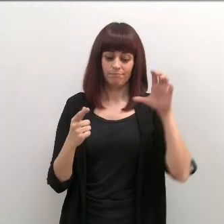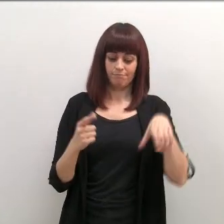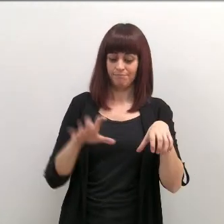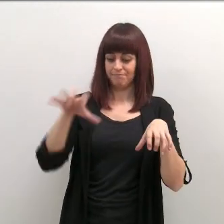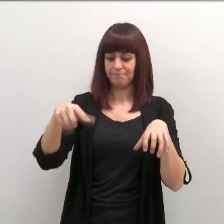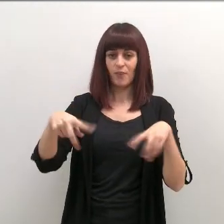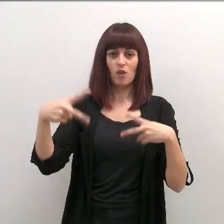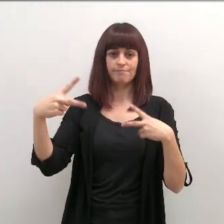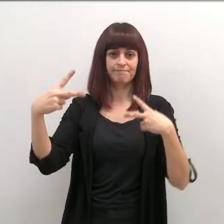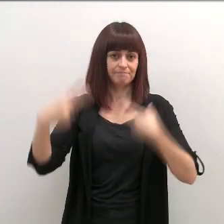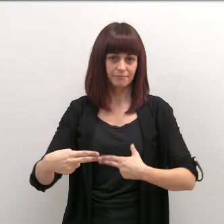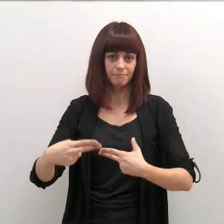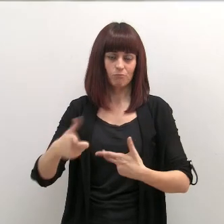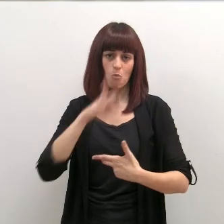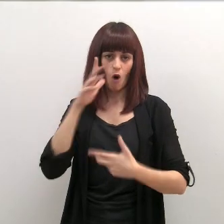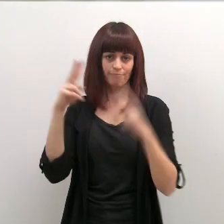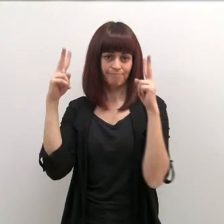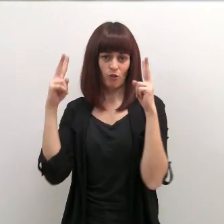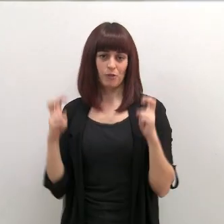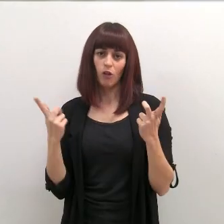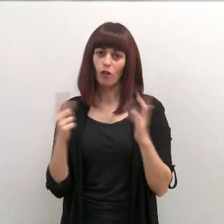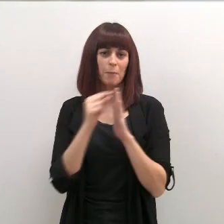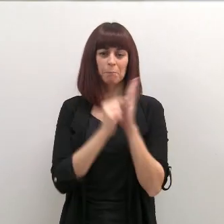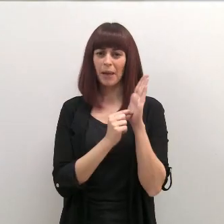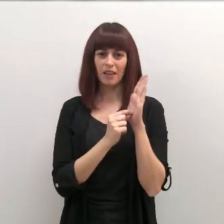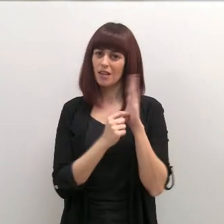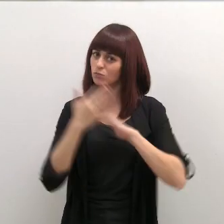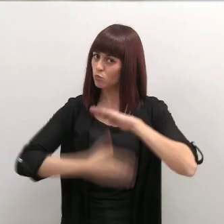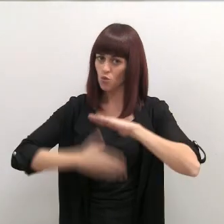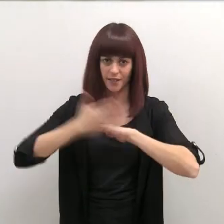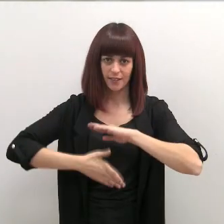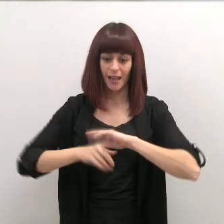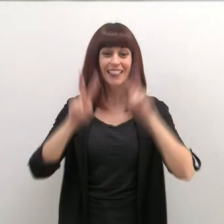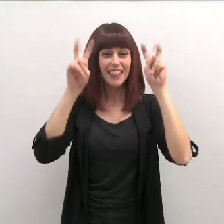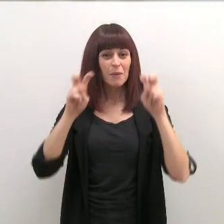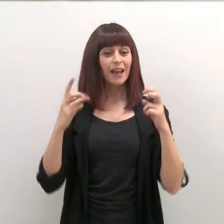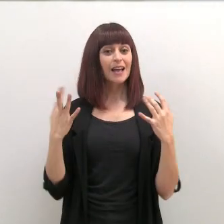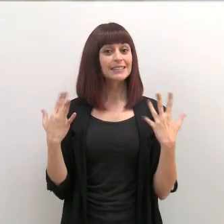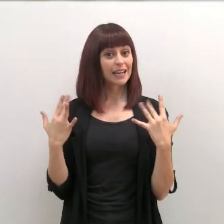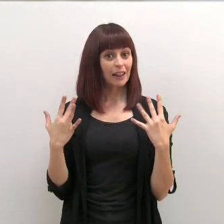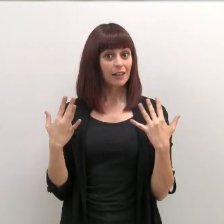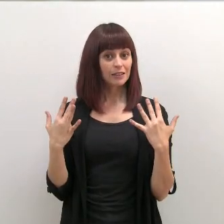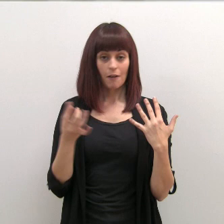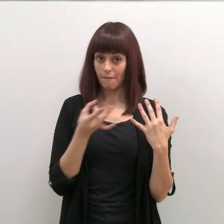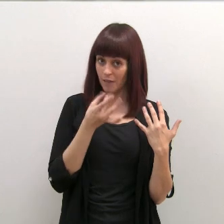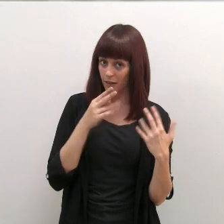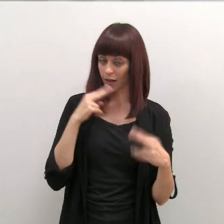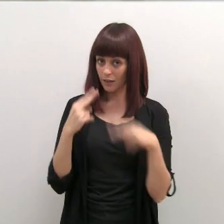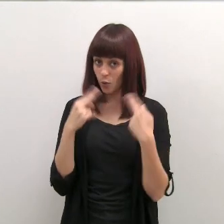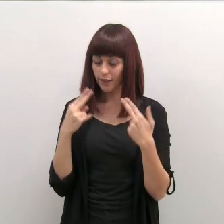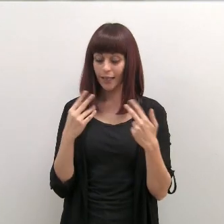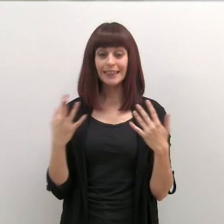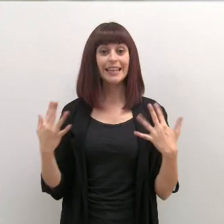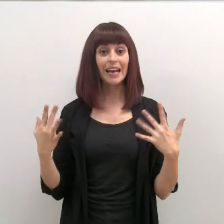confinado. Con lo cual la movilidad va a estar muy, muy restringida. Y con respecto al tema de las terrazas, es fundamental que